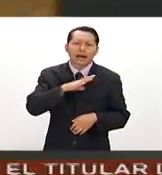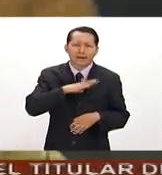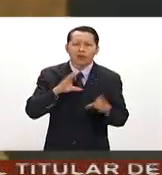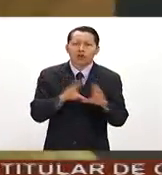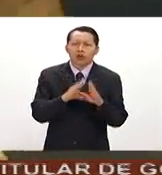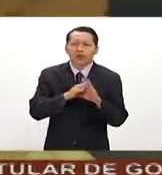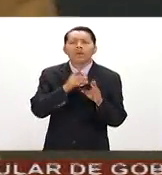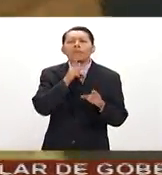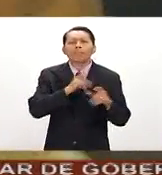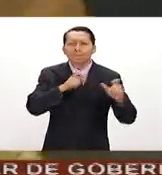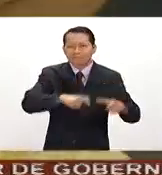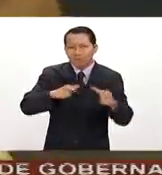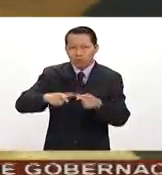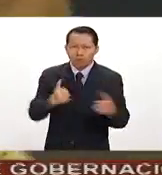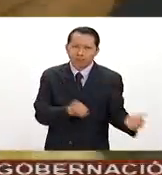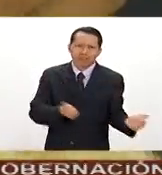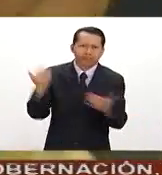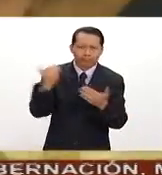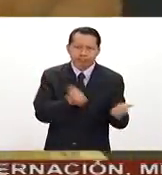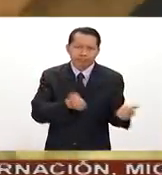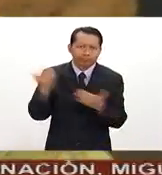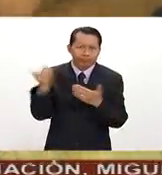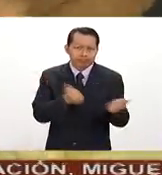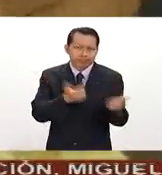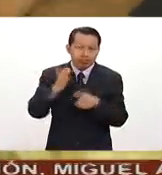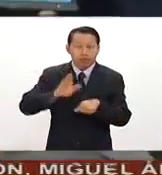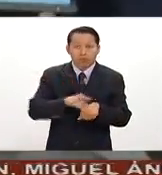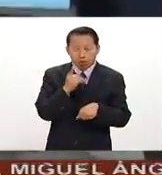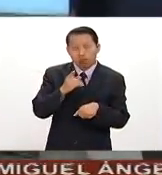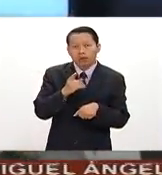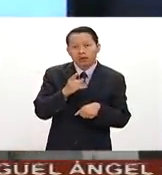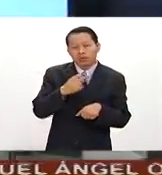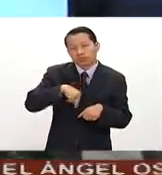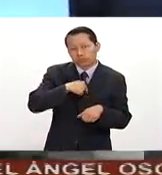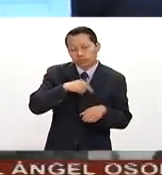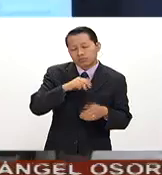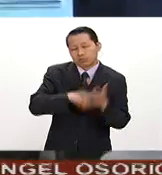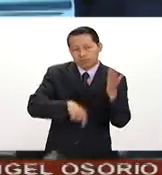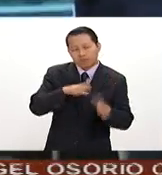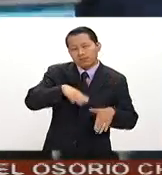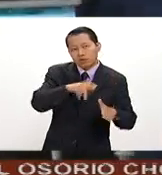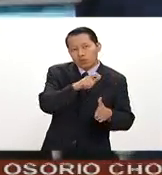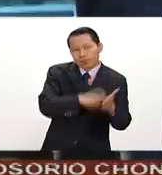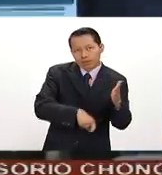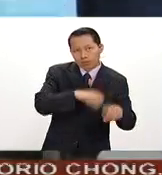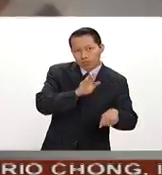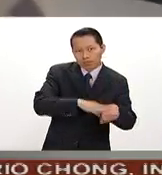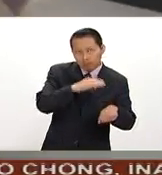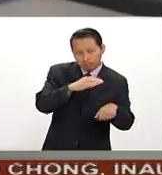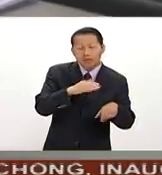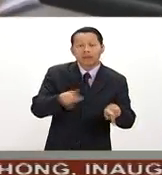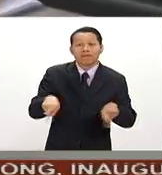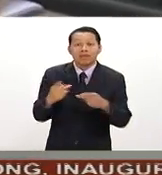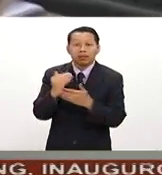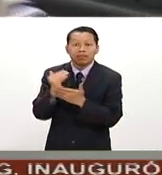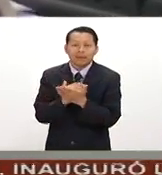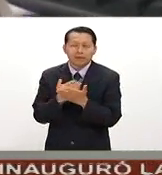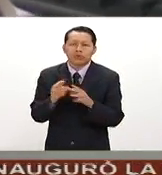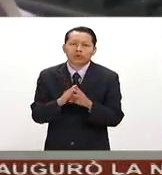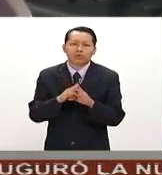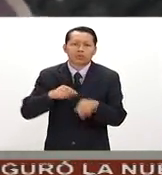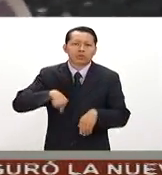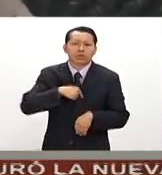neto de petróleo, es decir, compramos más petrolíferos de los que vendemos, pues a nosotros, la